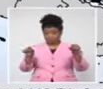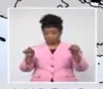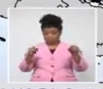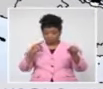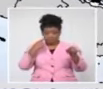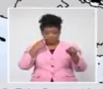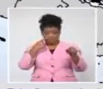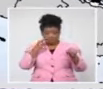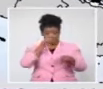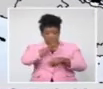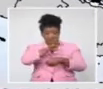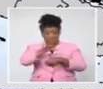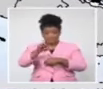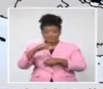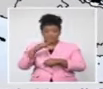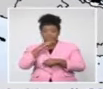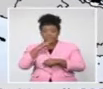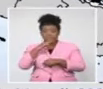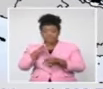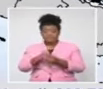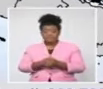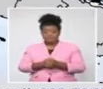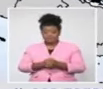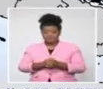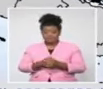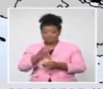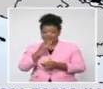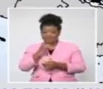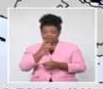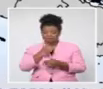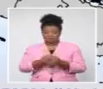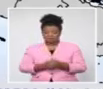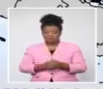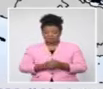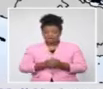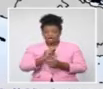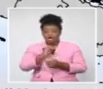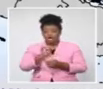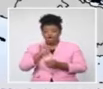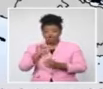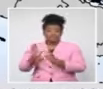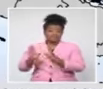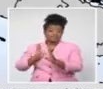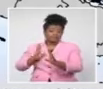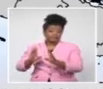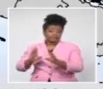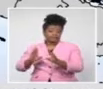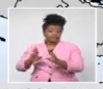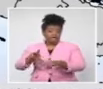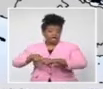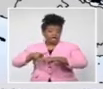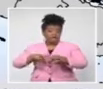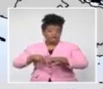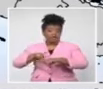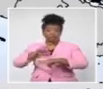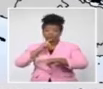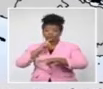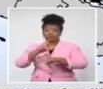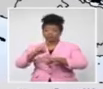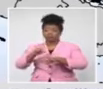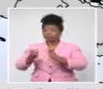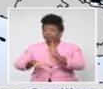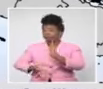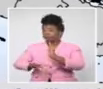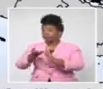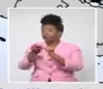en el mapa. Occidente, compleja todavía La Habana, pudiéramos decir que una cifra inferior, pero